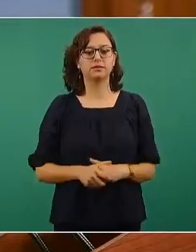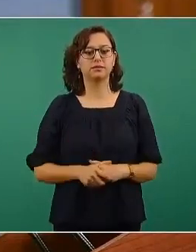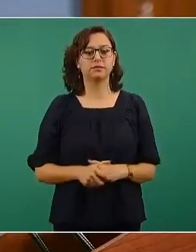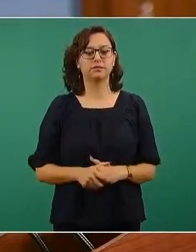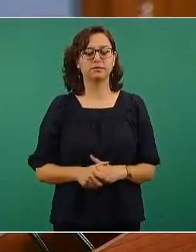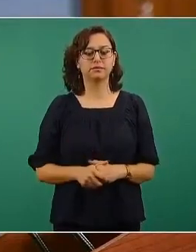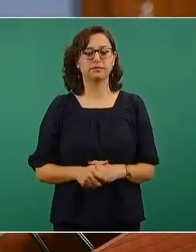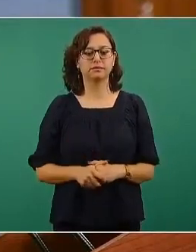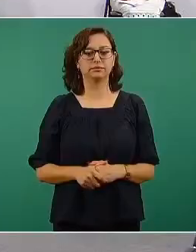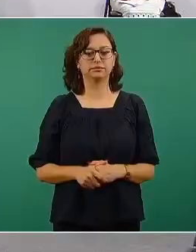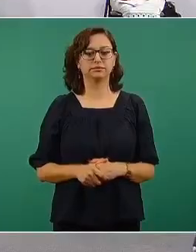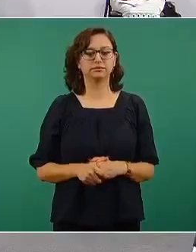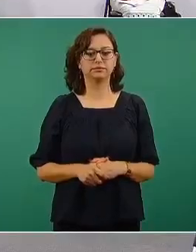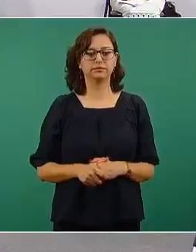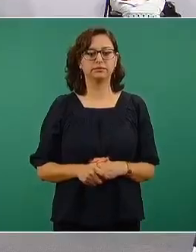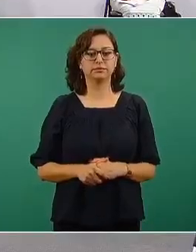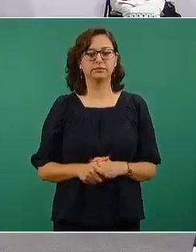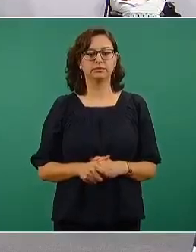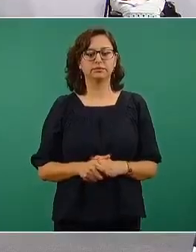nos transmites?